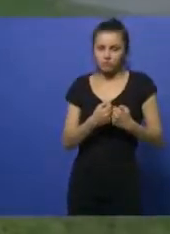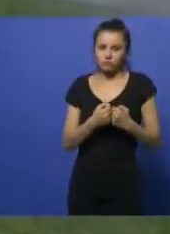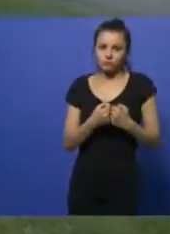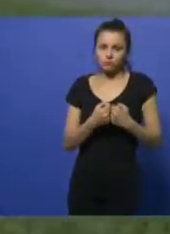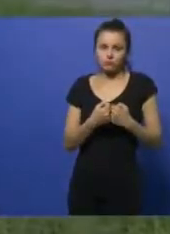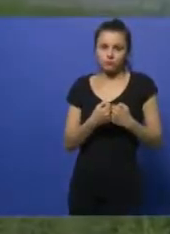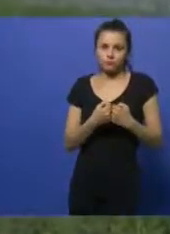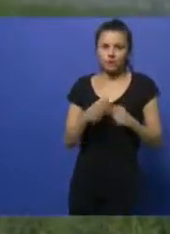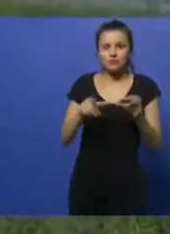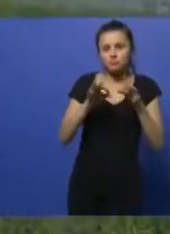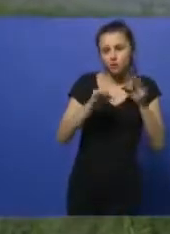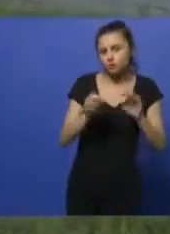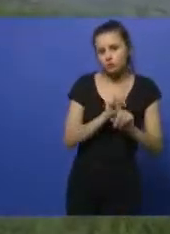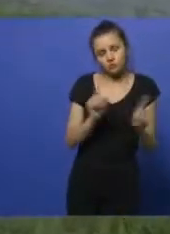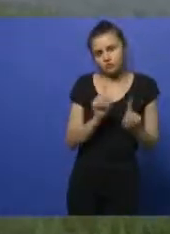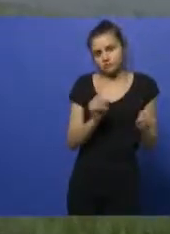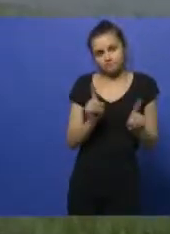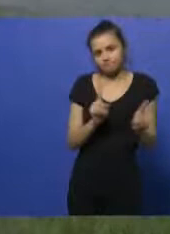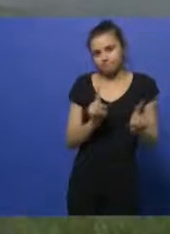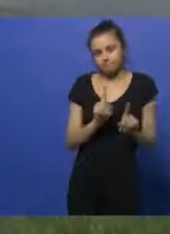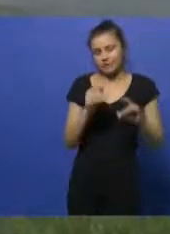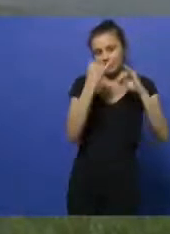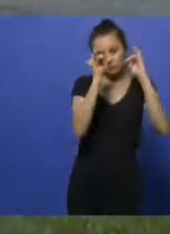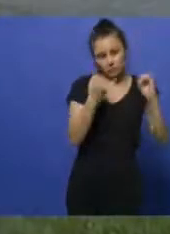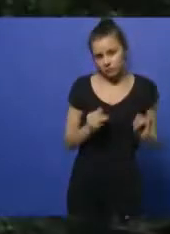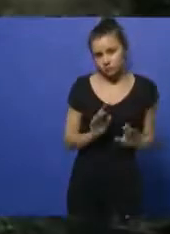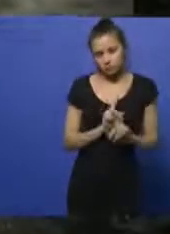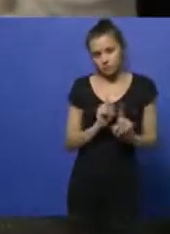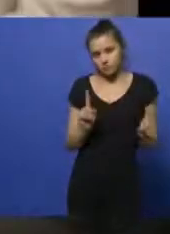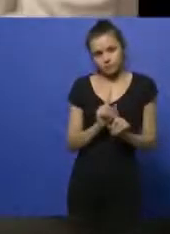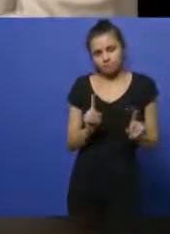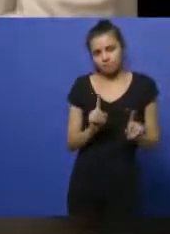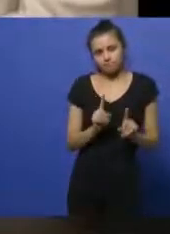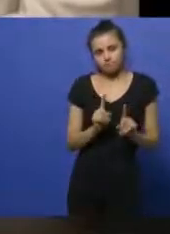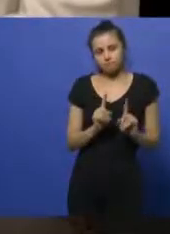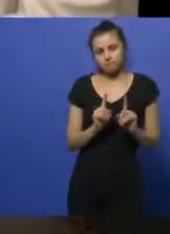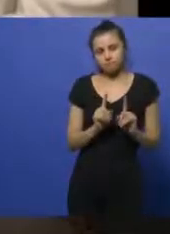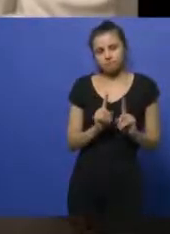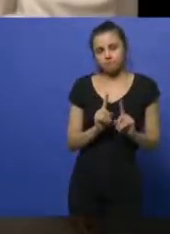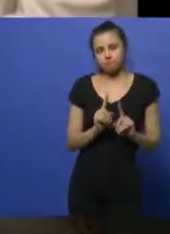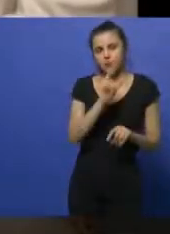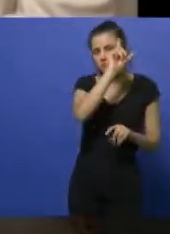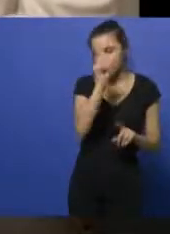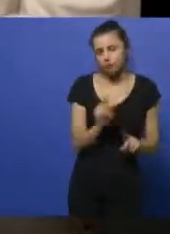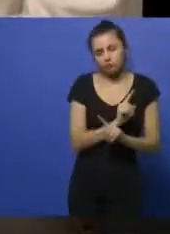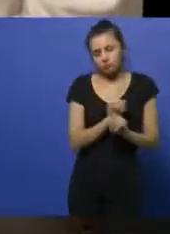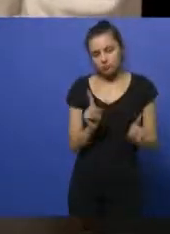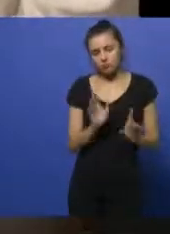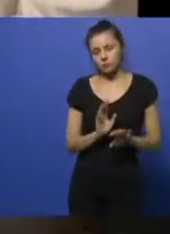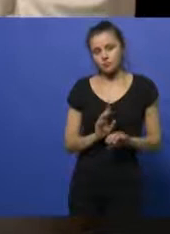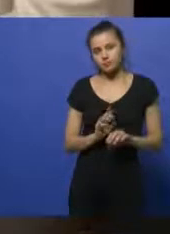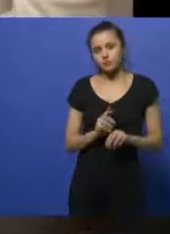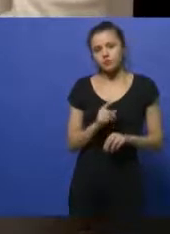este proyecto de presupuesto y de país. Entonces, digo, después uno lo